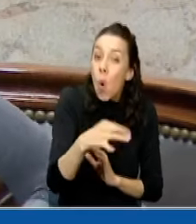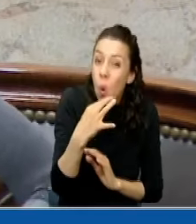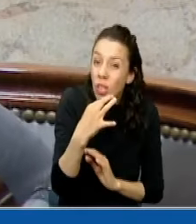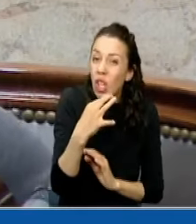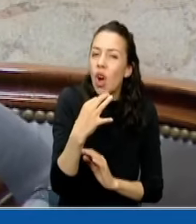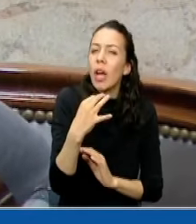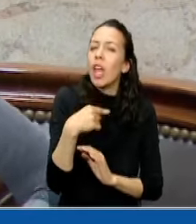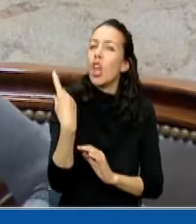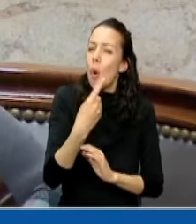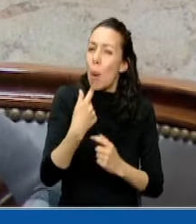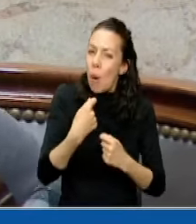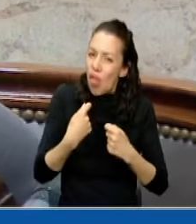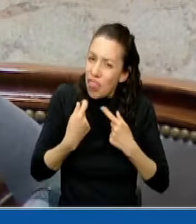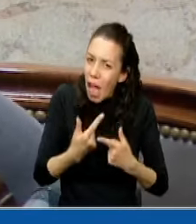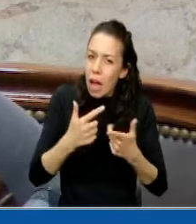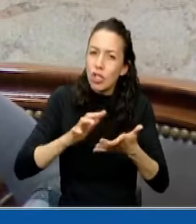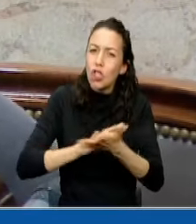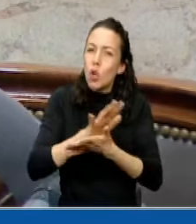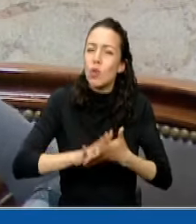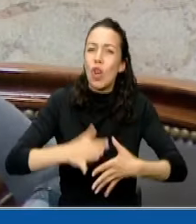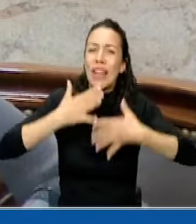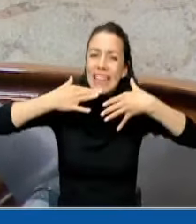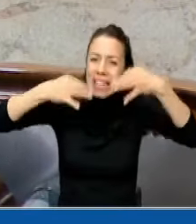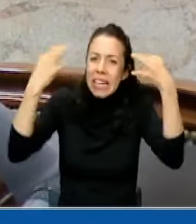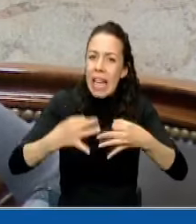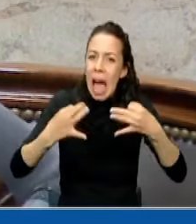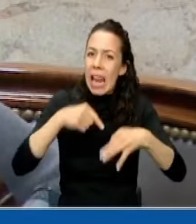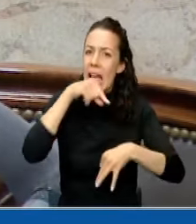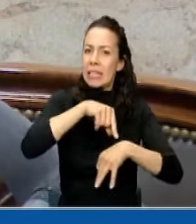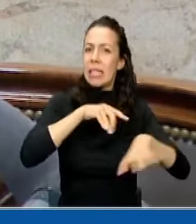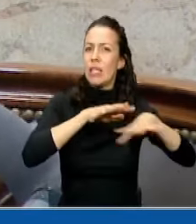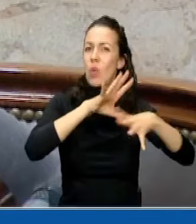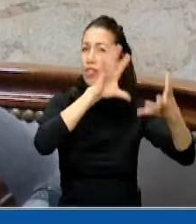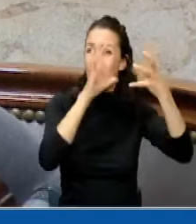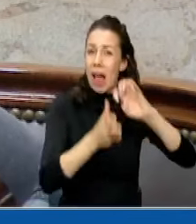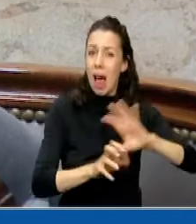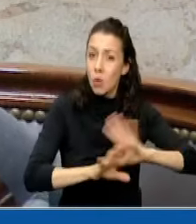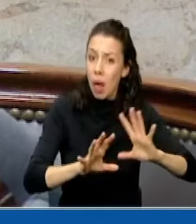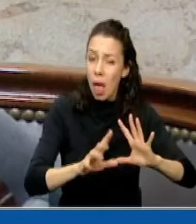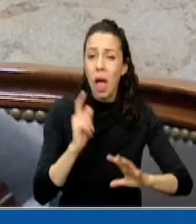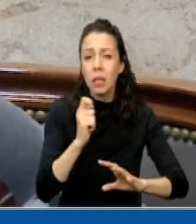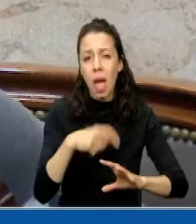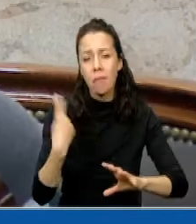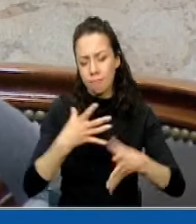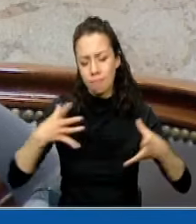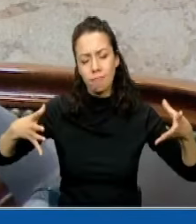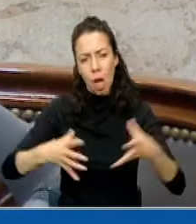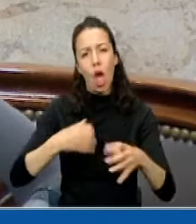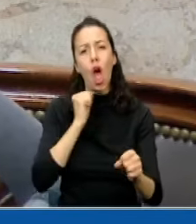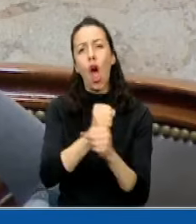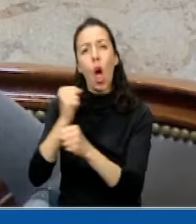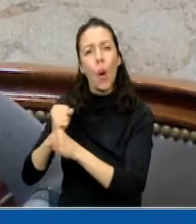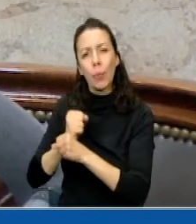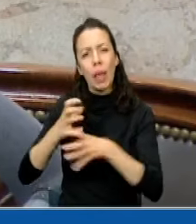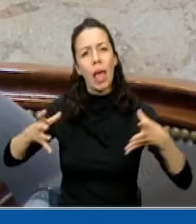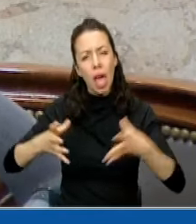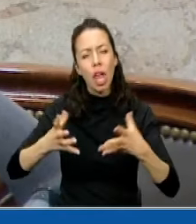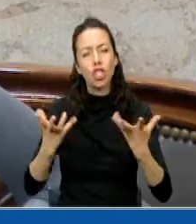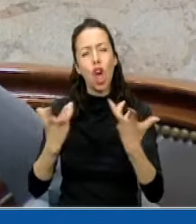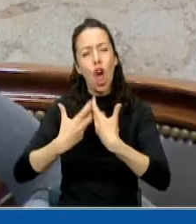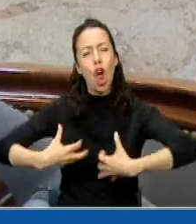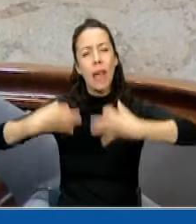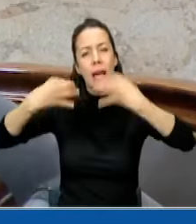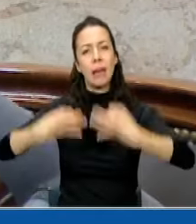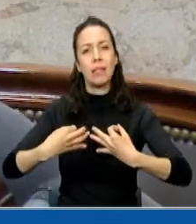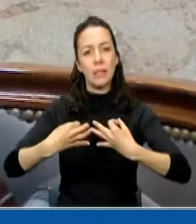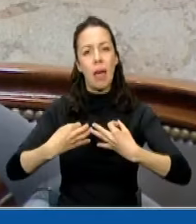podemos dar una salida real a esta debacle es la clase obrera organizada con